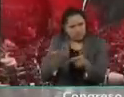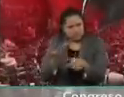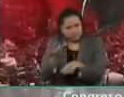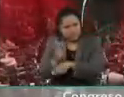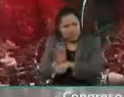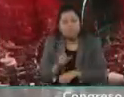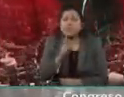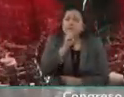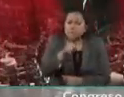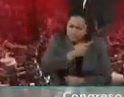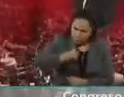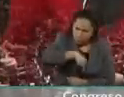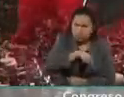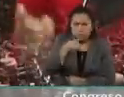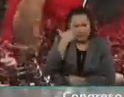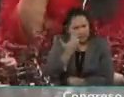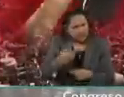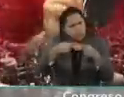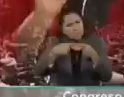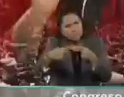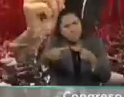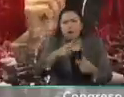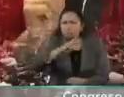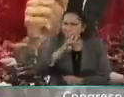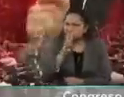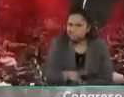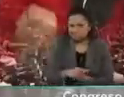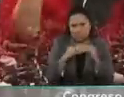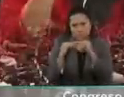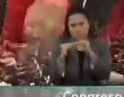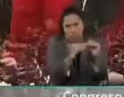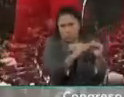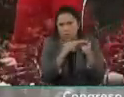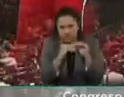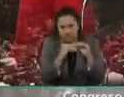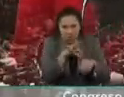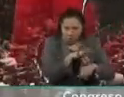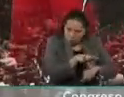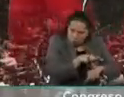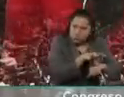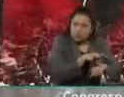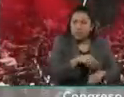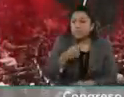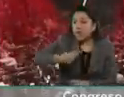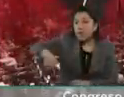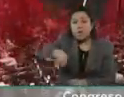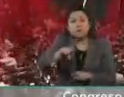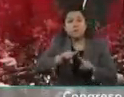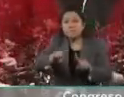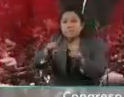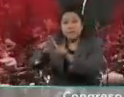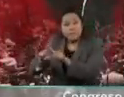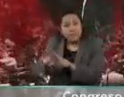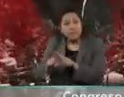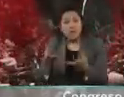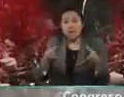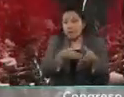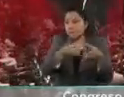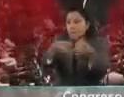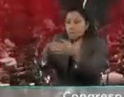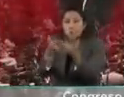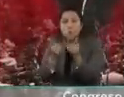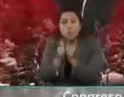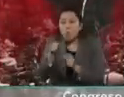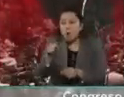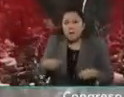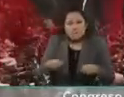igualdad sustantiva para generar las condiciones que permitan lograr que la pobreza deje de ser el destino inmutable para grandes sectores de la